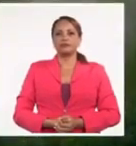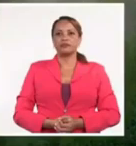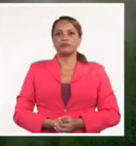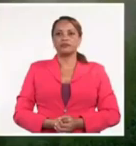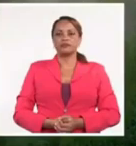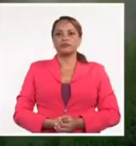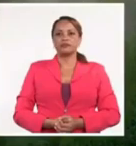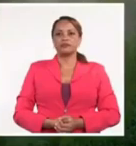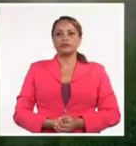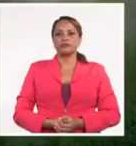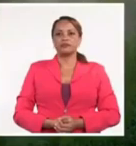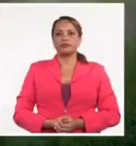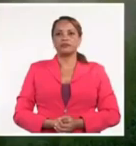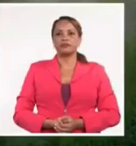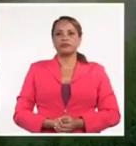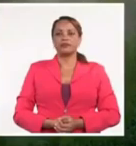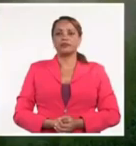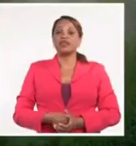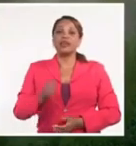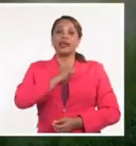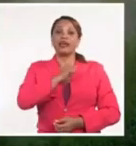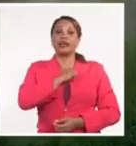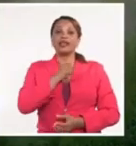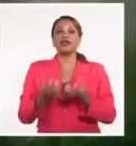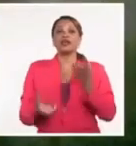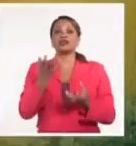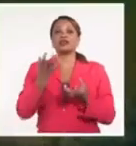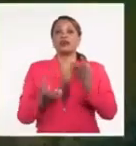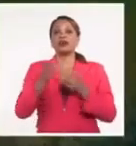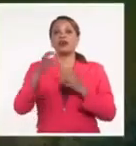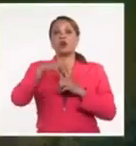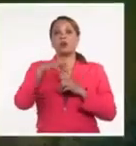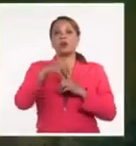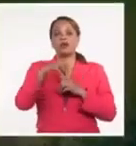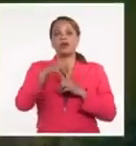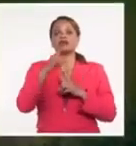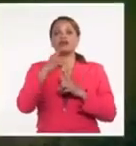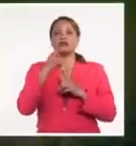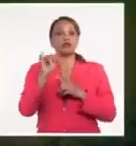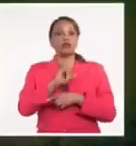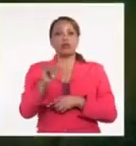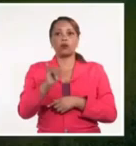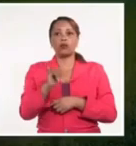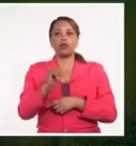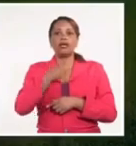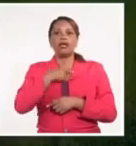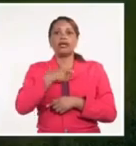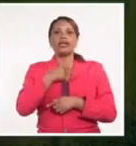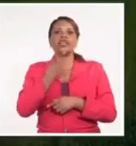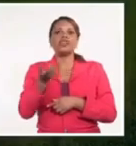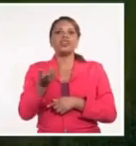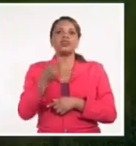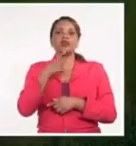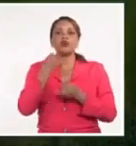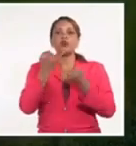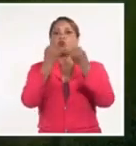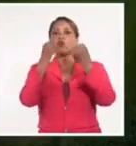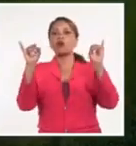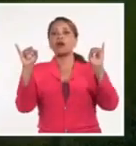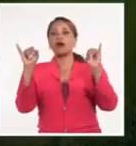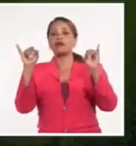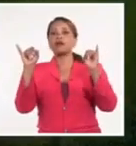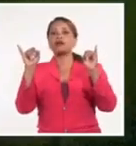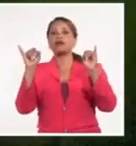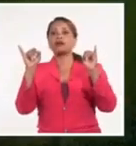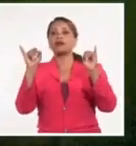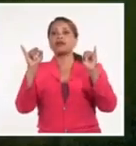quemar el copelita que queda en Vietnam Heroico. Quería tirar un cable para